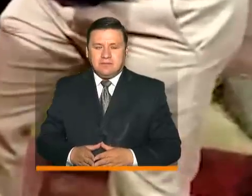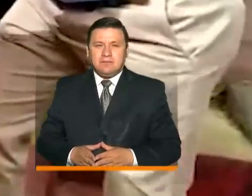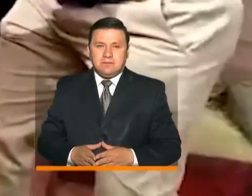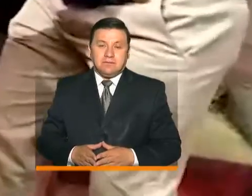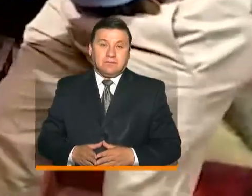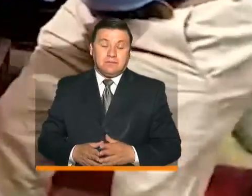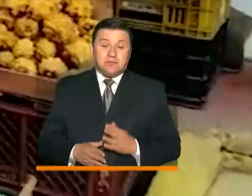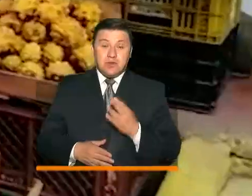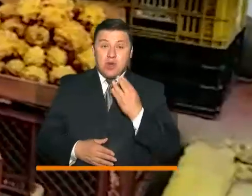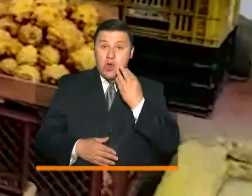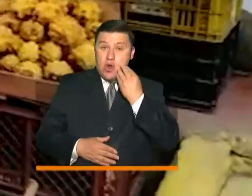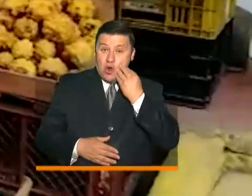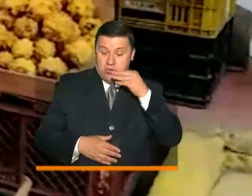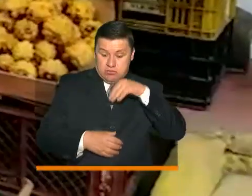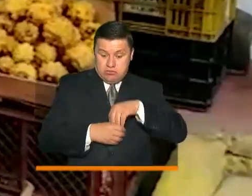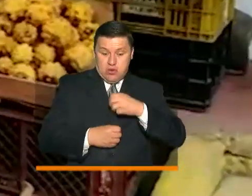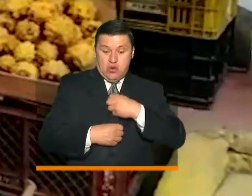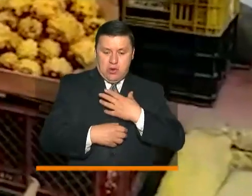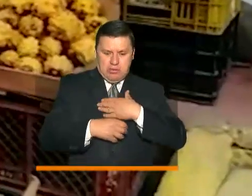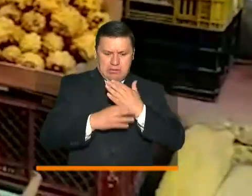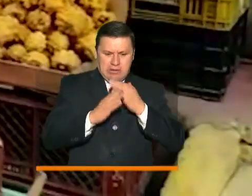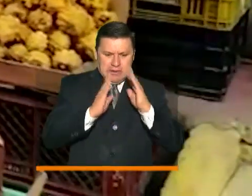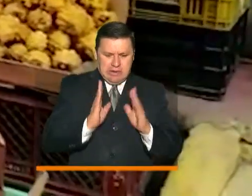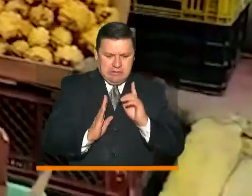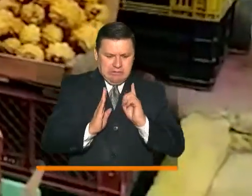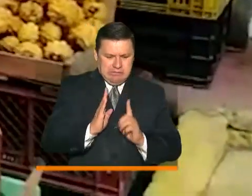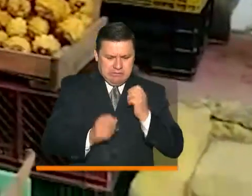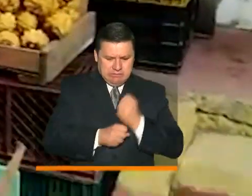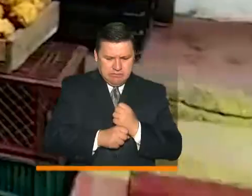Pues Hogares Conectados ha sido la oportunidad